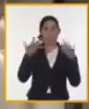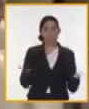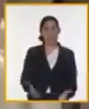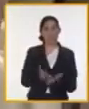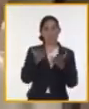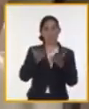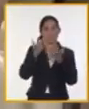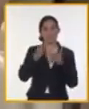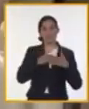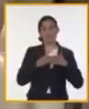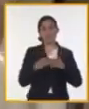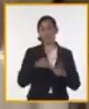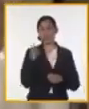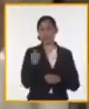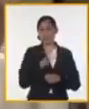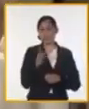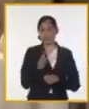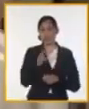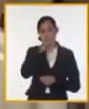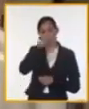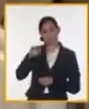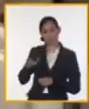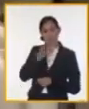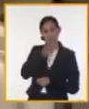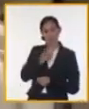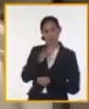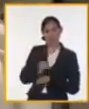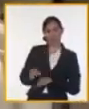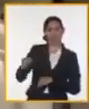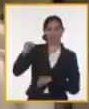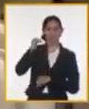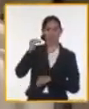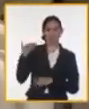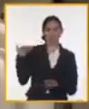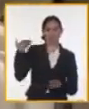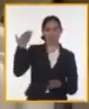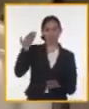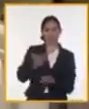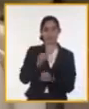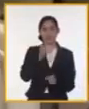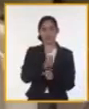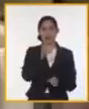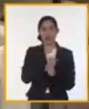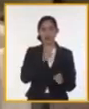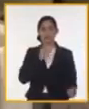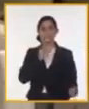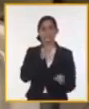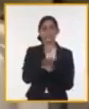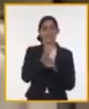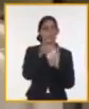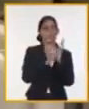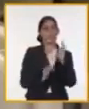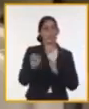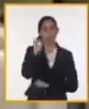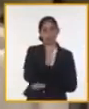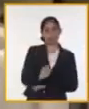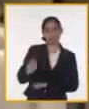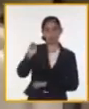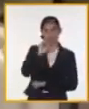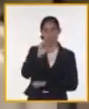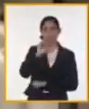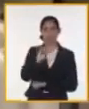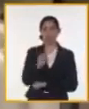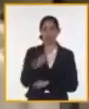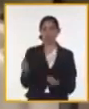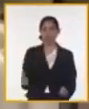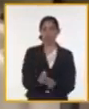representar a nuestros niños, adolescentes y jóvenes. Estrategia que ha venido conduciendo el trabajo de la organización desde octubre del 2022, un pleno extraordinario donde nos acompañó nuestro